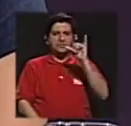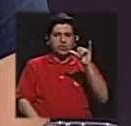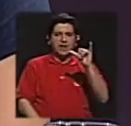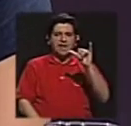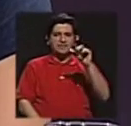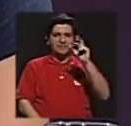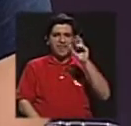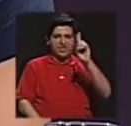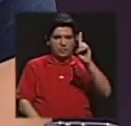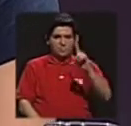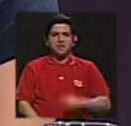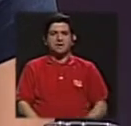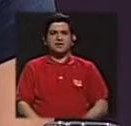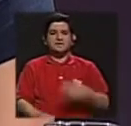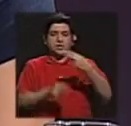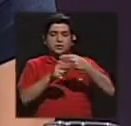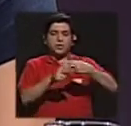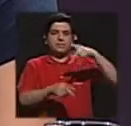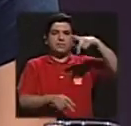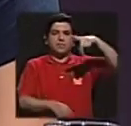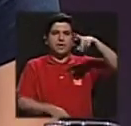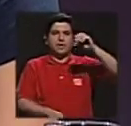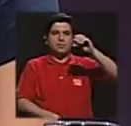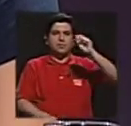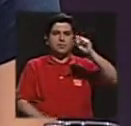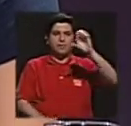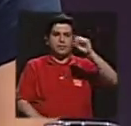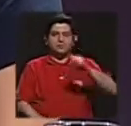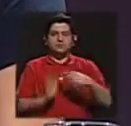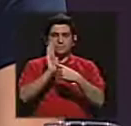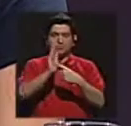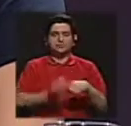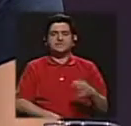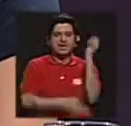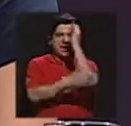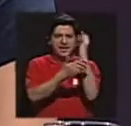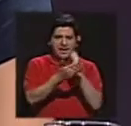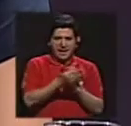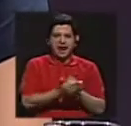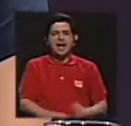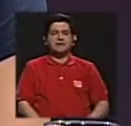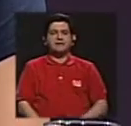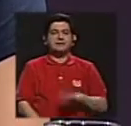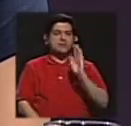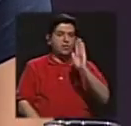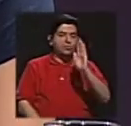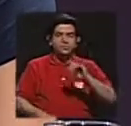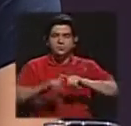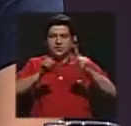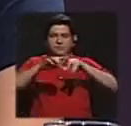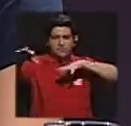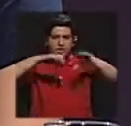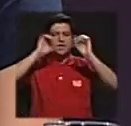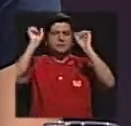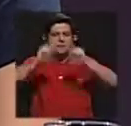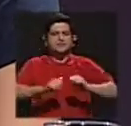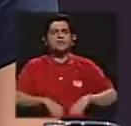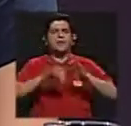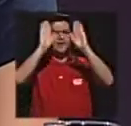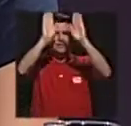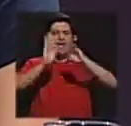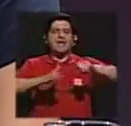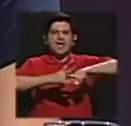Poses, justamente como ejemplo para mostrarles que el arte o cualquiera de las manifestaciones artísticas del arte puede ser una